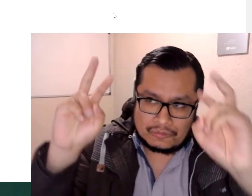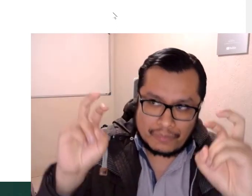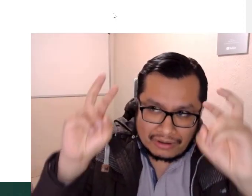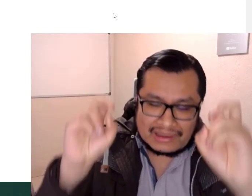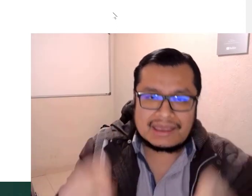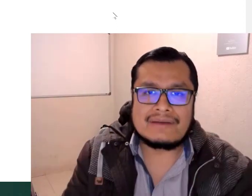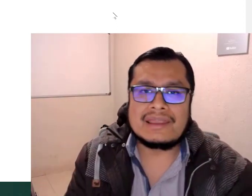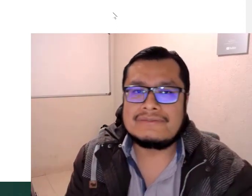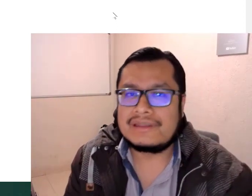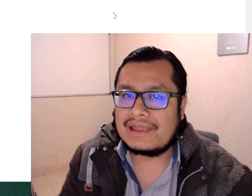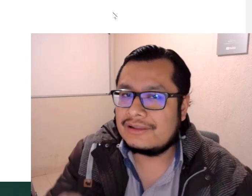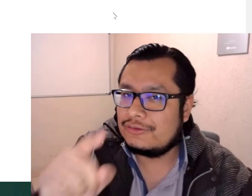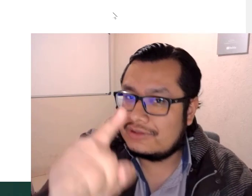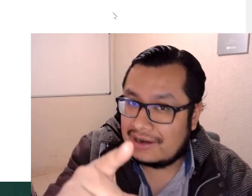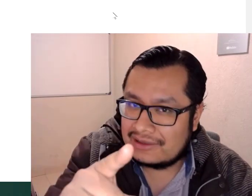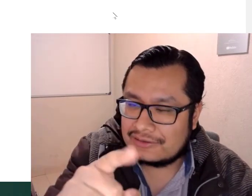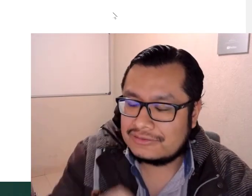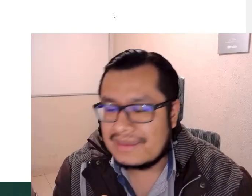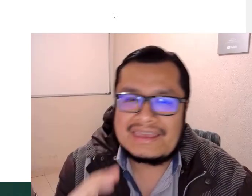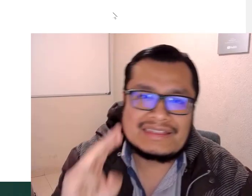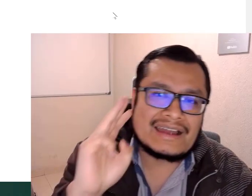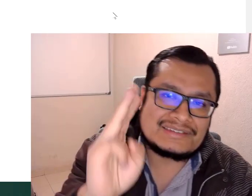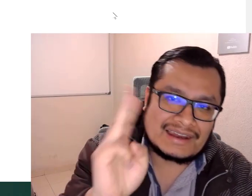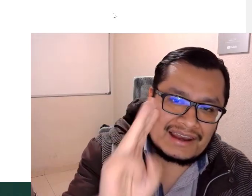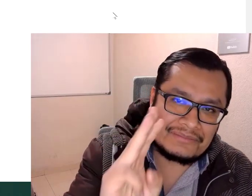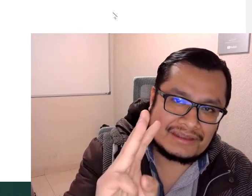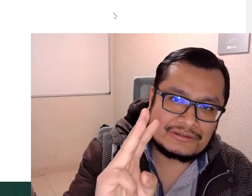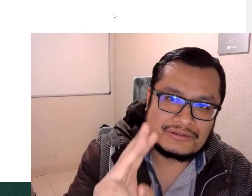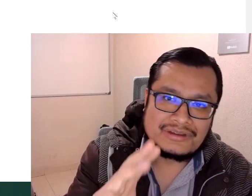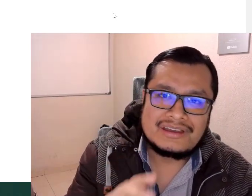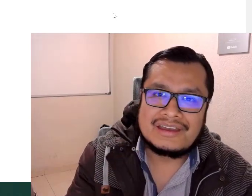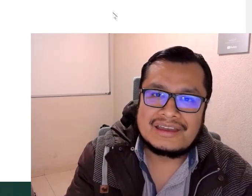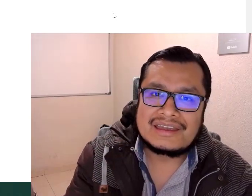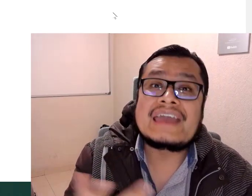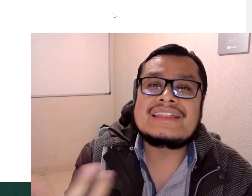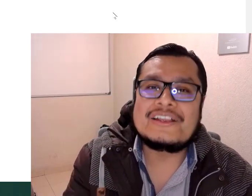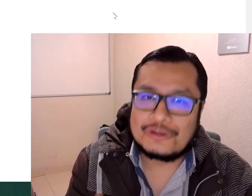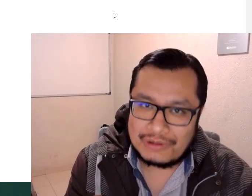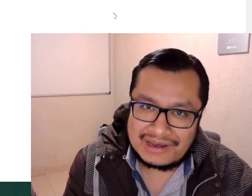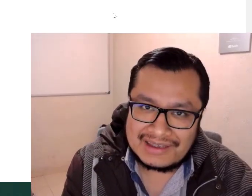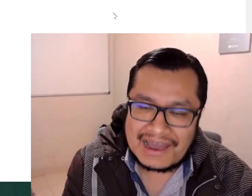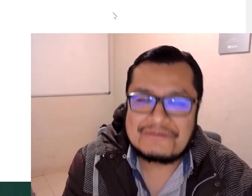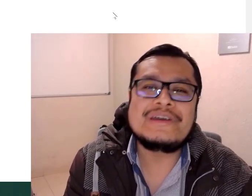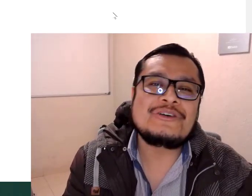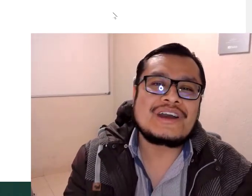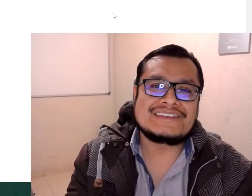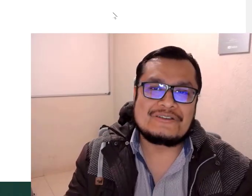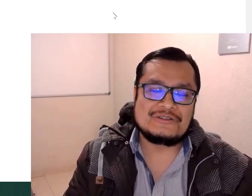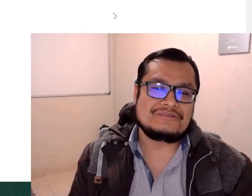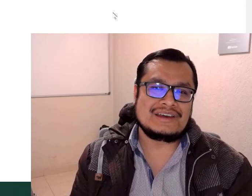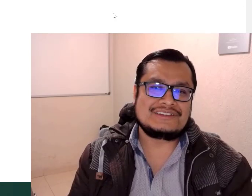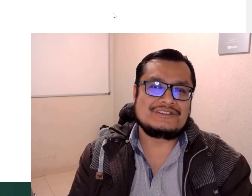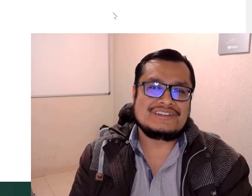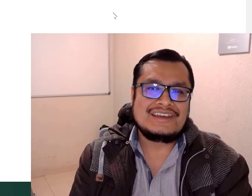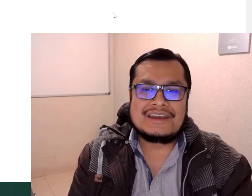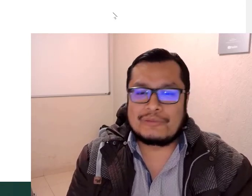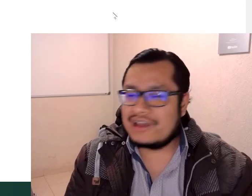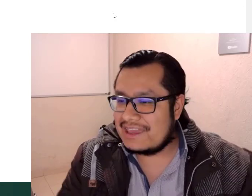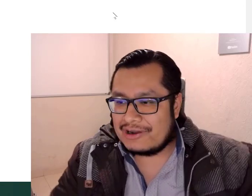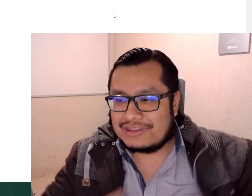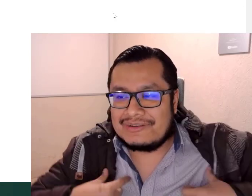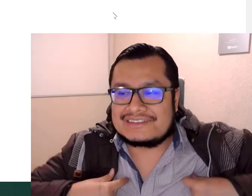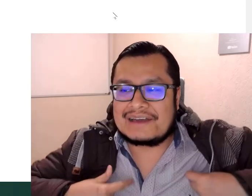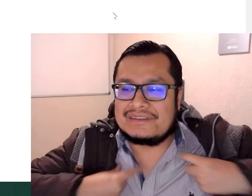se supone que va a defender tus derechos y tercer elemento que tanto duele a mí me toca hasta el lunes maestros